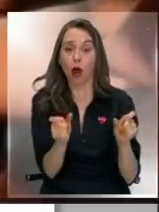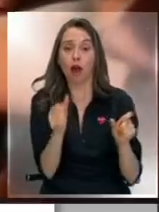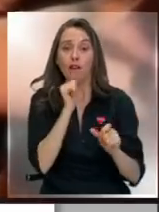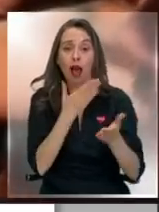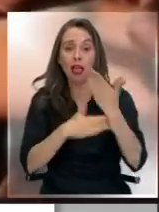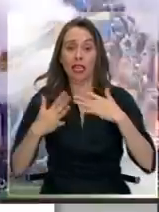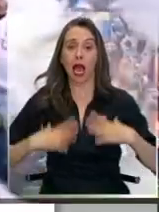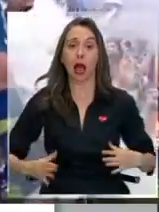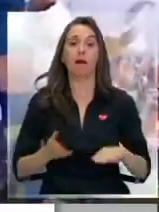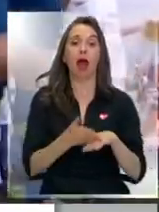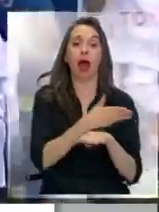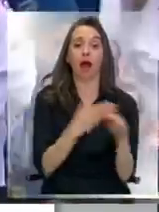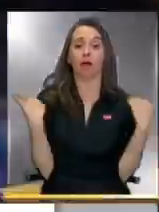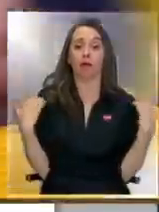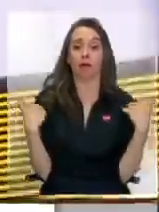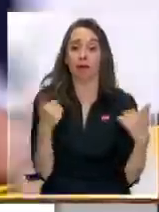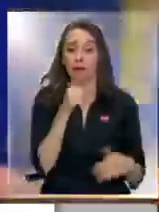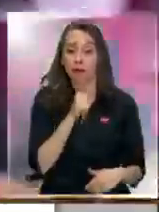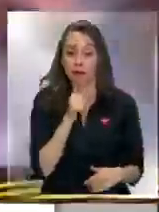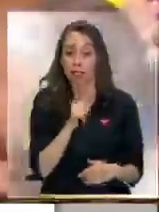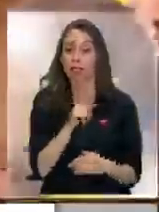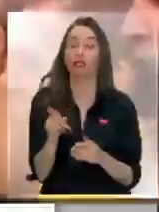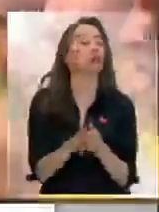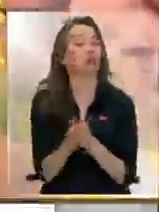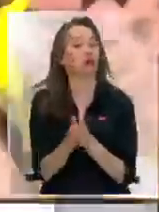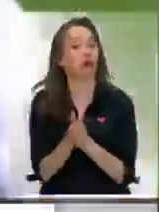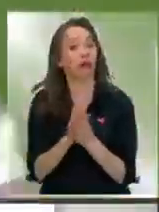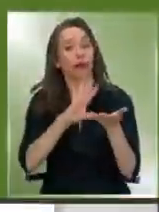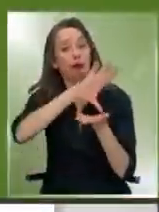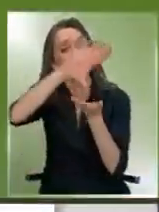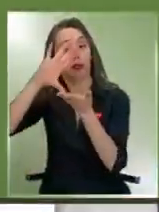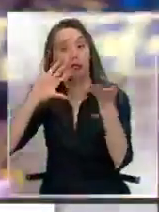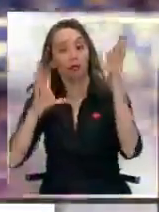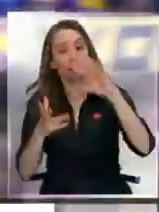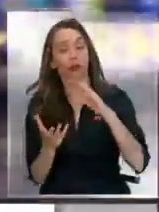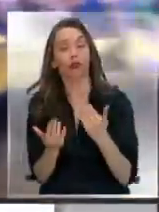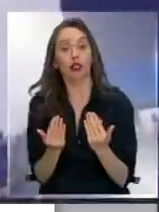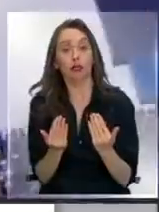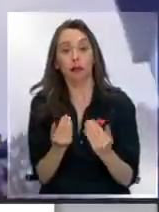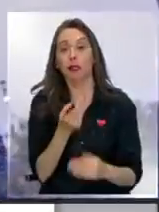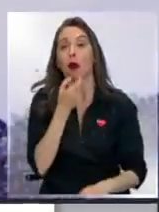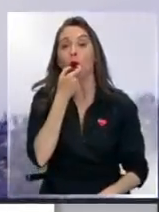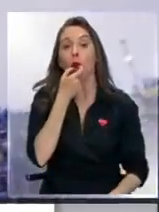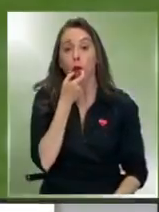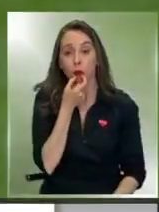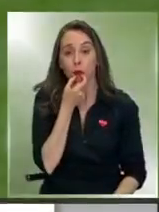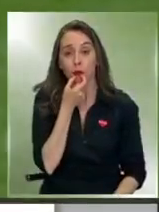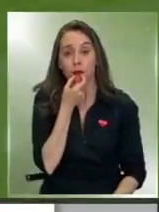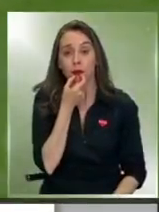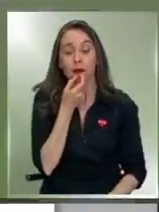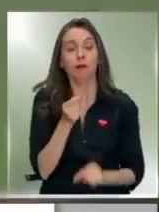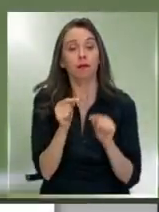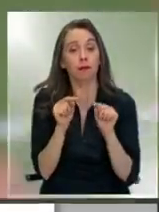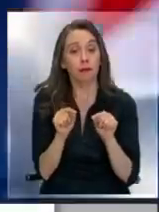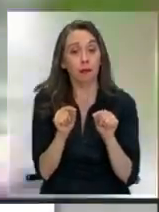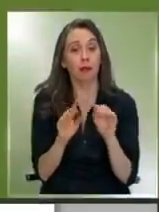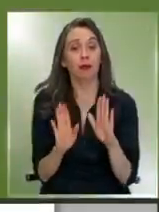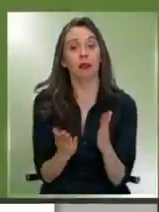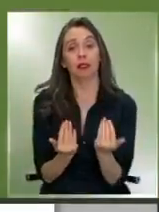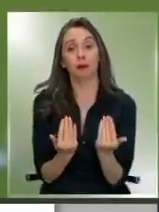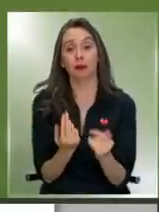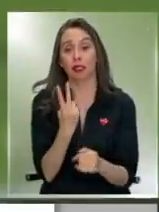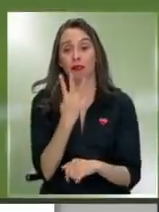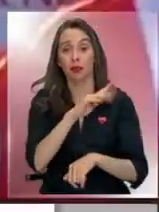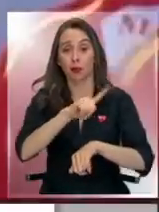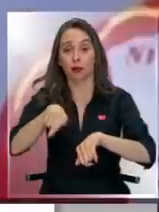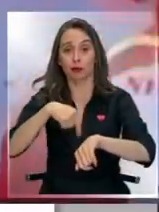hecho el precalentamiento. Expectación en todo el mundo a la espera del pitazo inicial, ese que tendrá que esperar